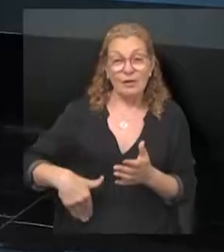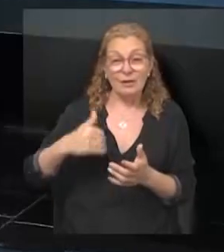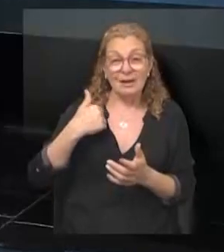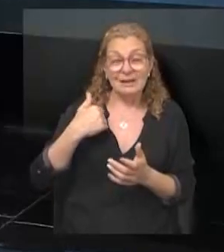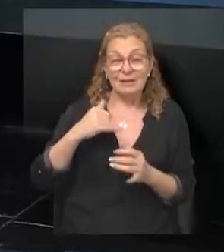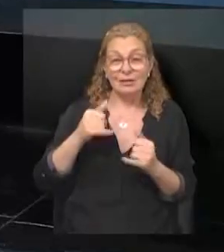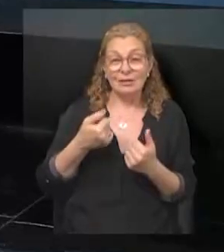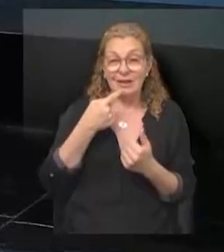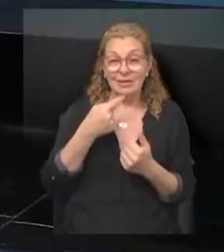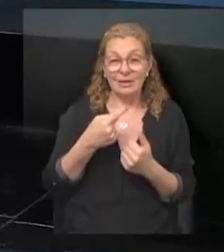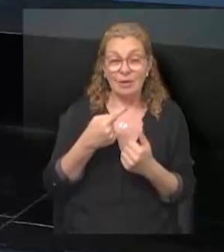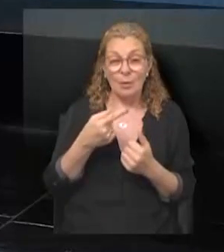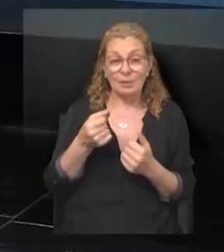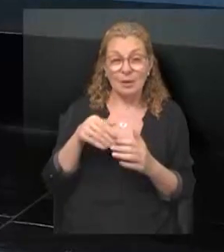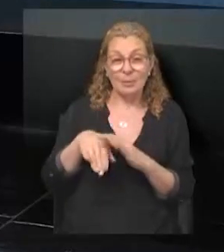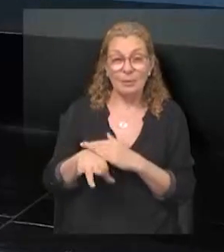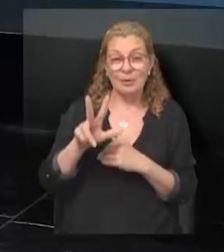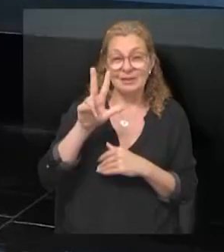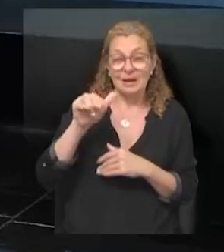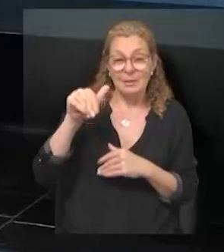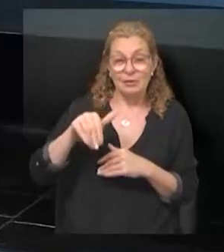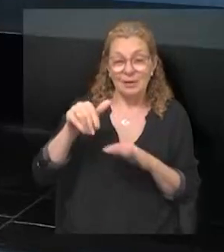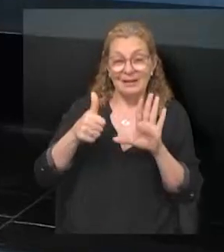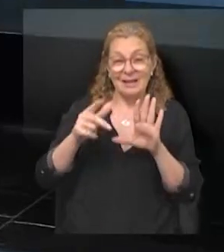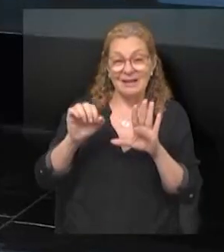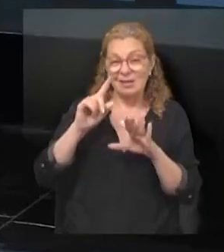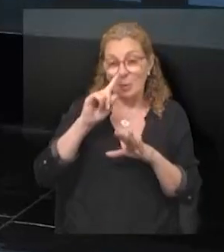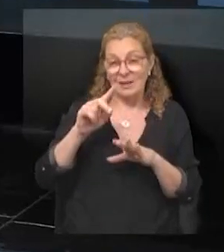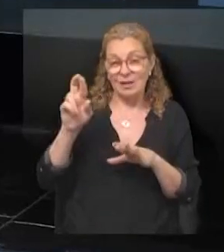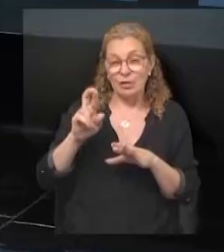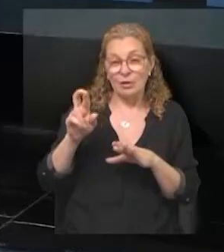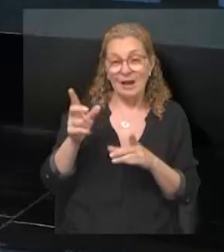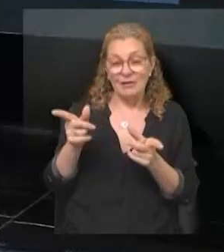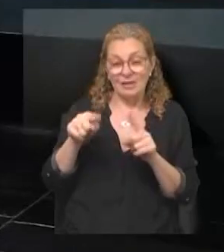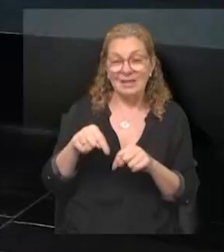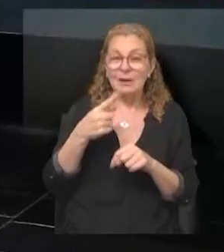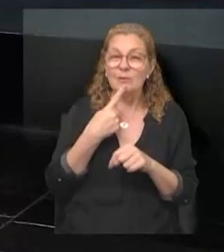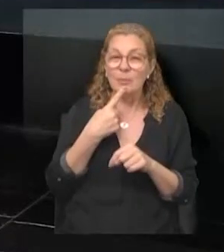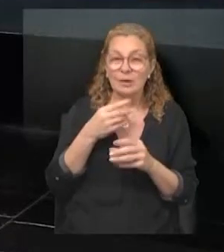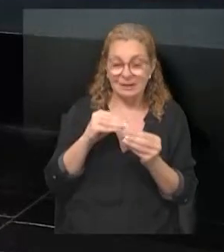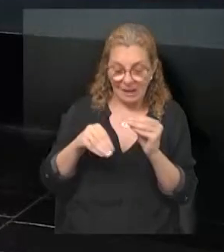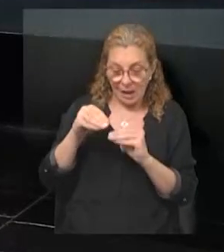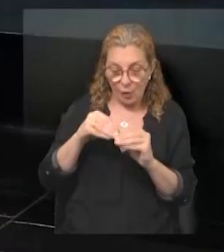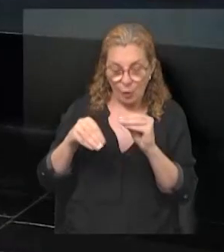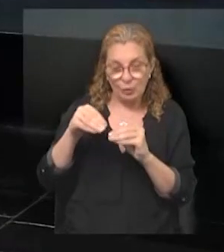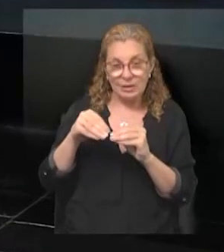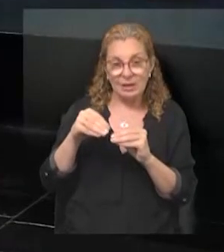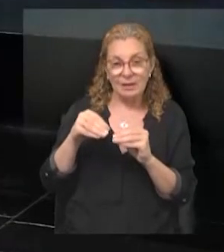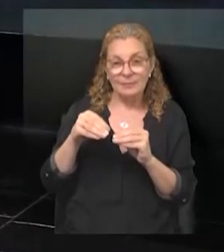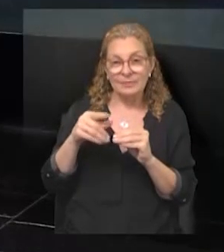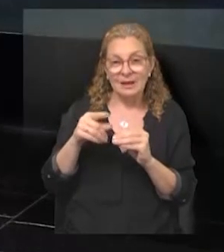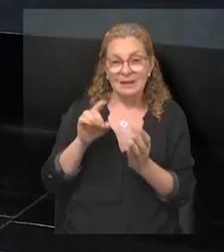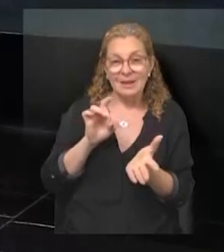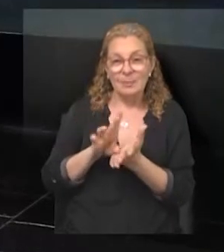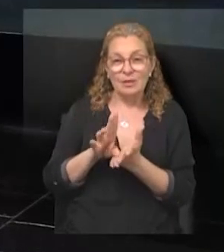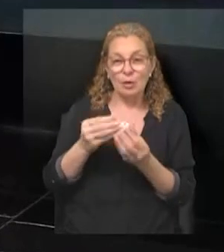entrada Se van a estar ahorrando unos , 600,000 y vendrá una política de ajuste que va a involucrar el despido